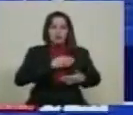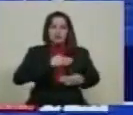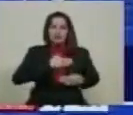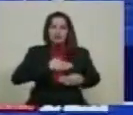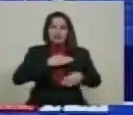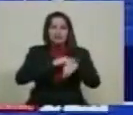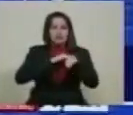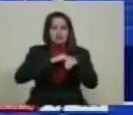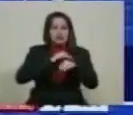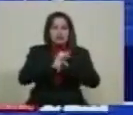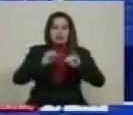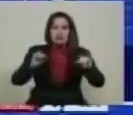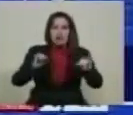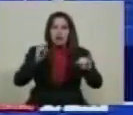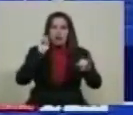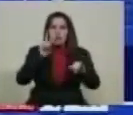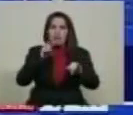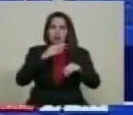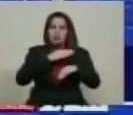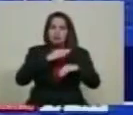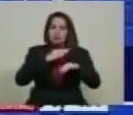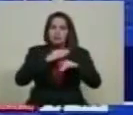Pasar la página y ver al futuro.